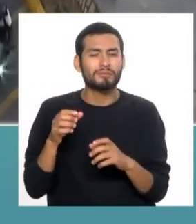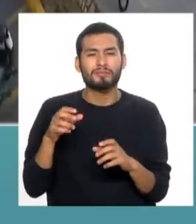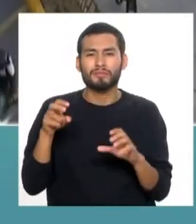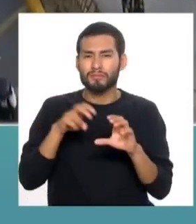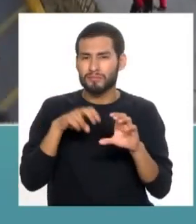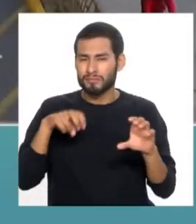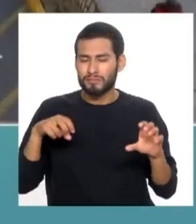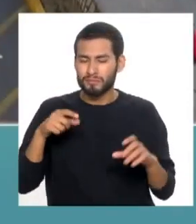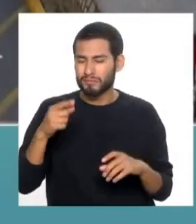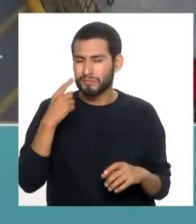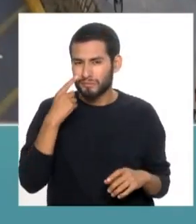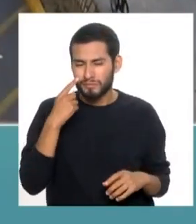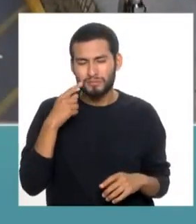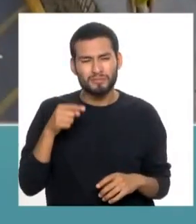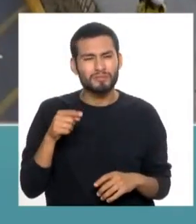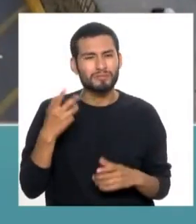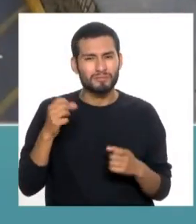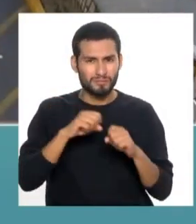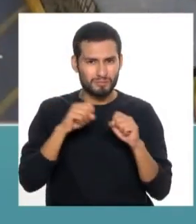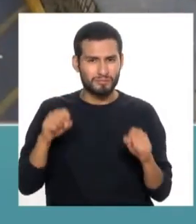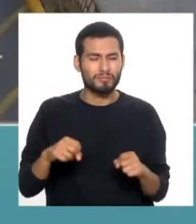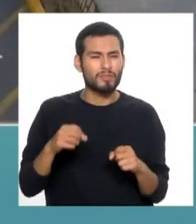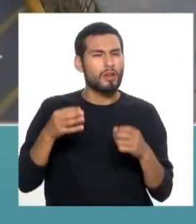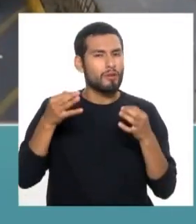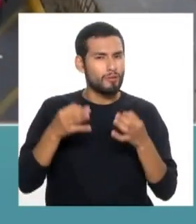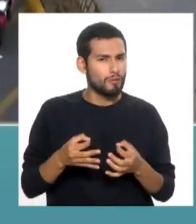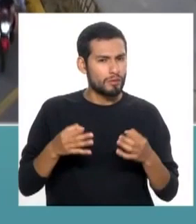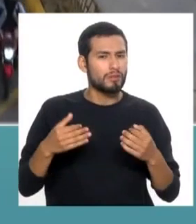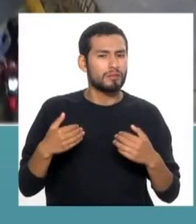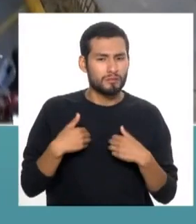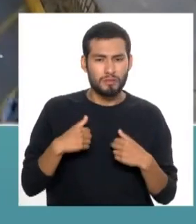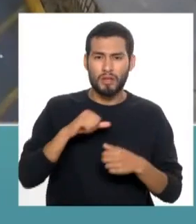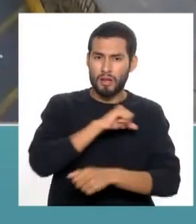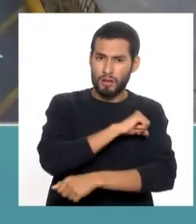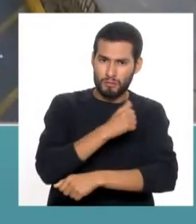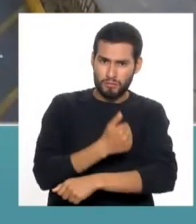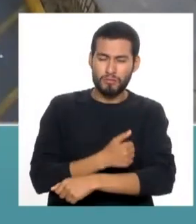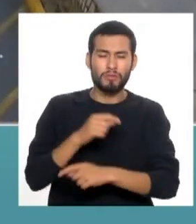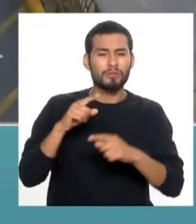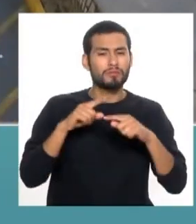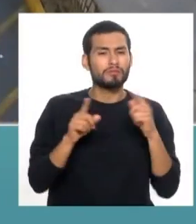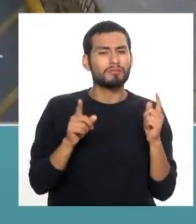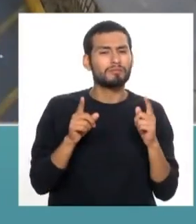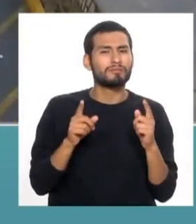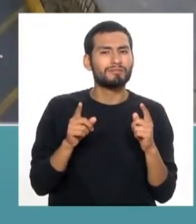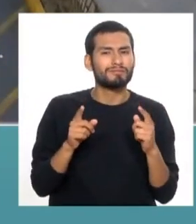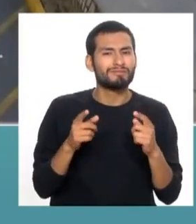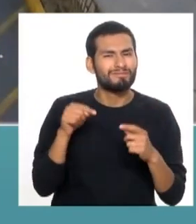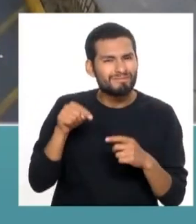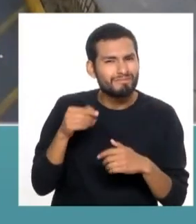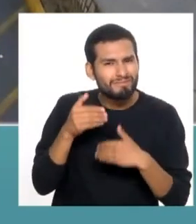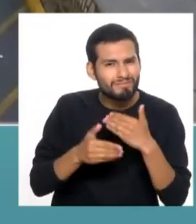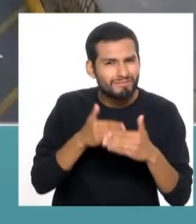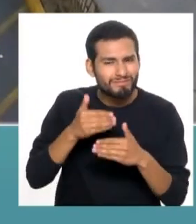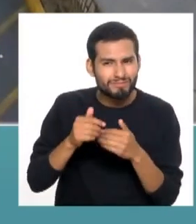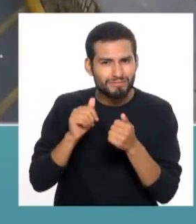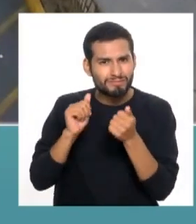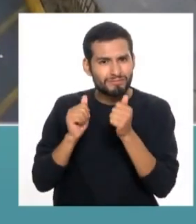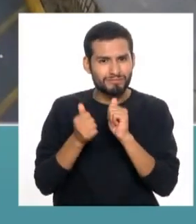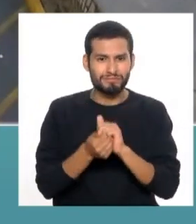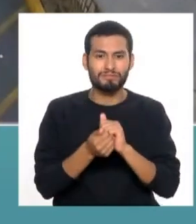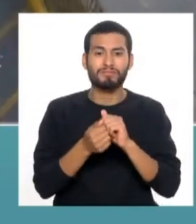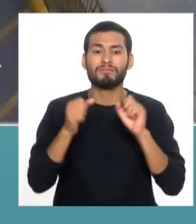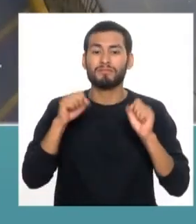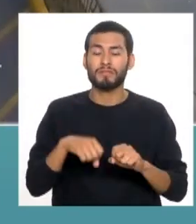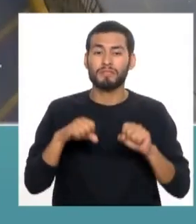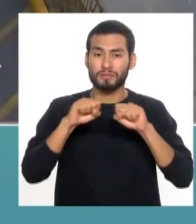coasters que conocemos y que también son parte del sistema formal, es decir, tienen esas autorizaciones, pero que se está haciendo todo el proceso de transición para que sea